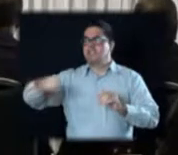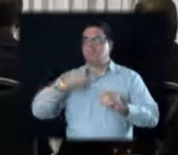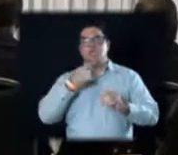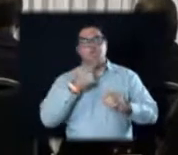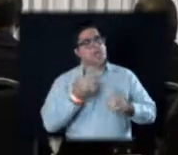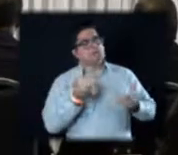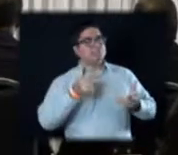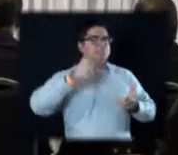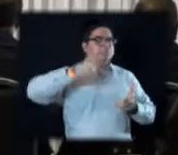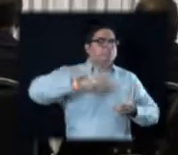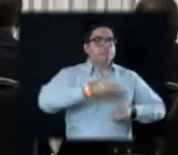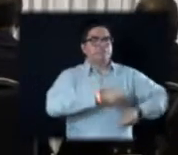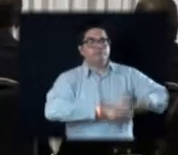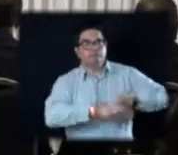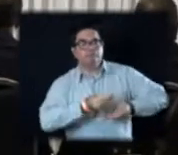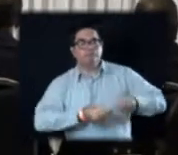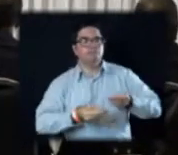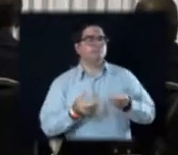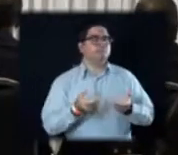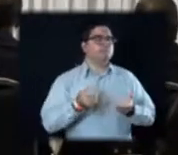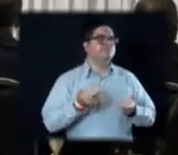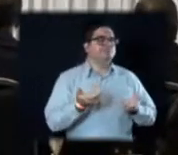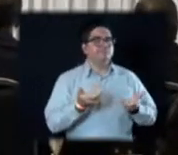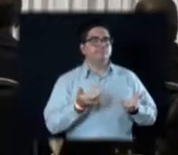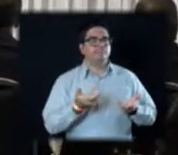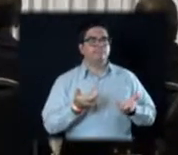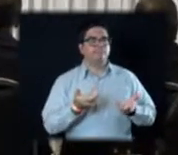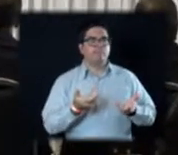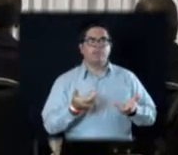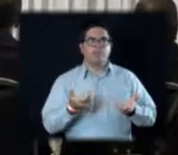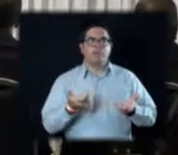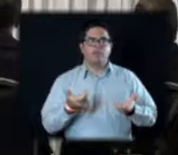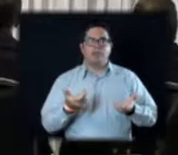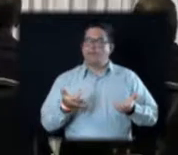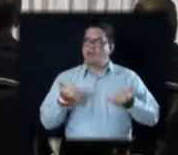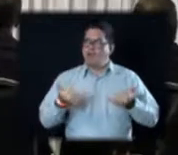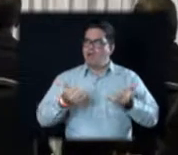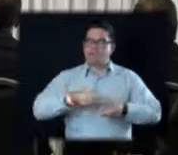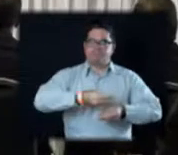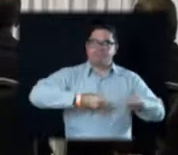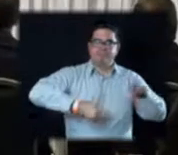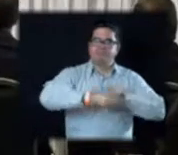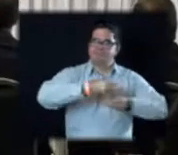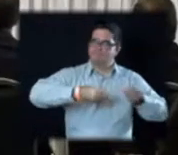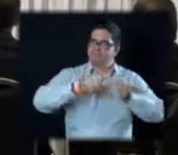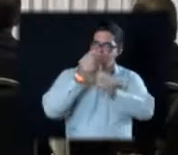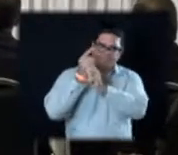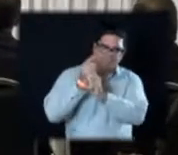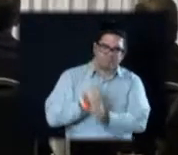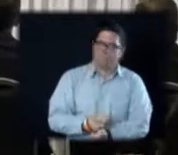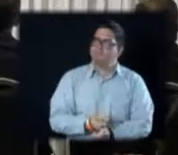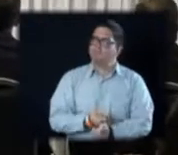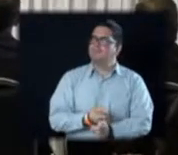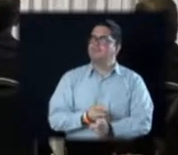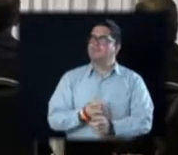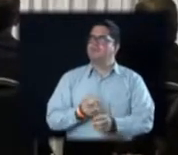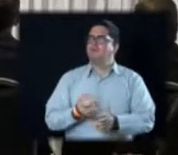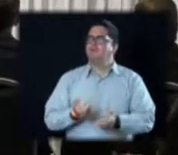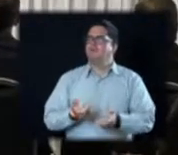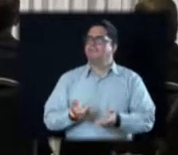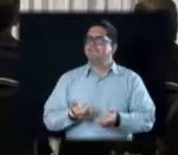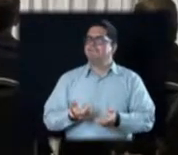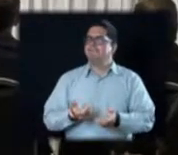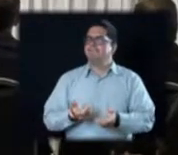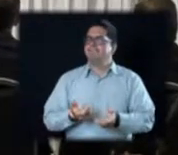por flexibilidad, necesitamos para tener una buena gerencia. Tenemos una ganancia por algunos impuestos o por